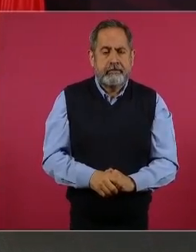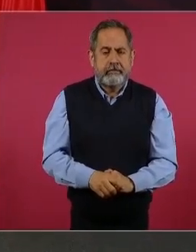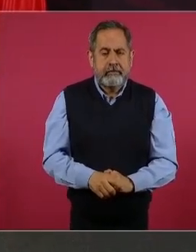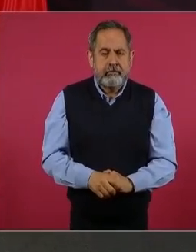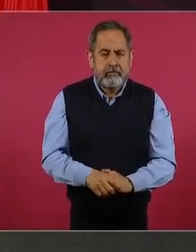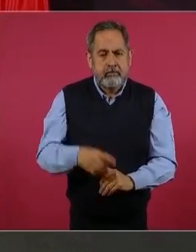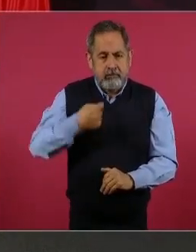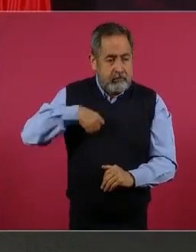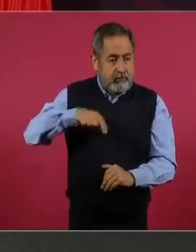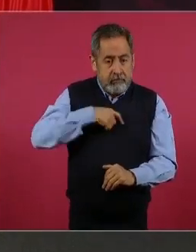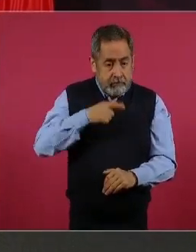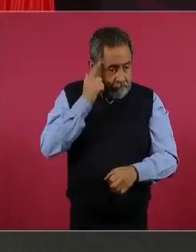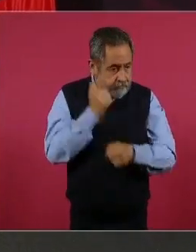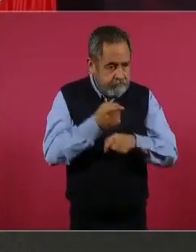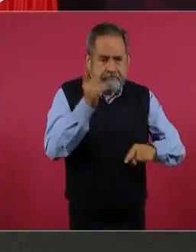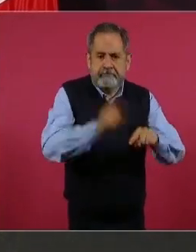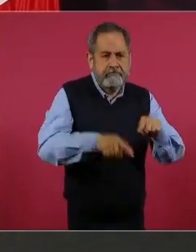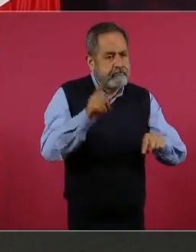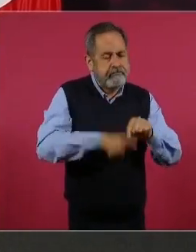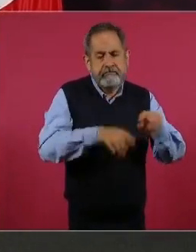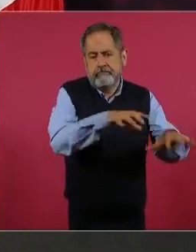Nosotros decomisamos,